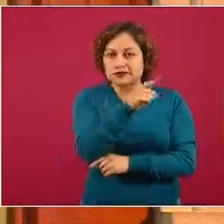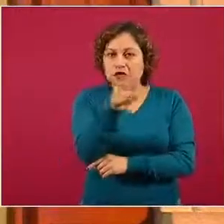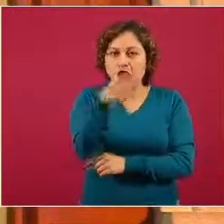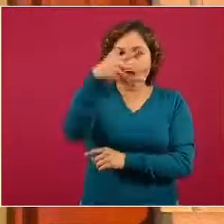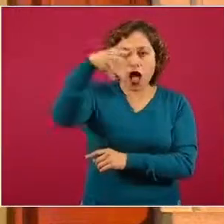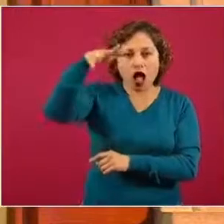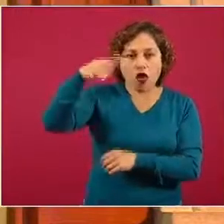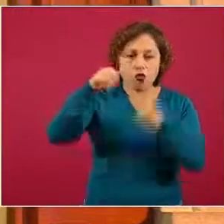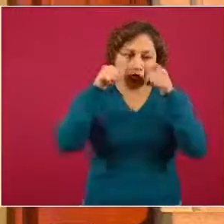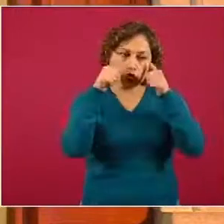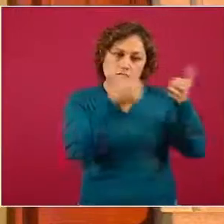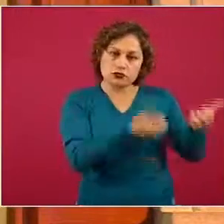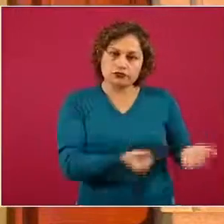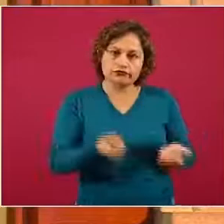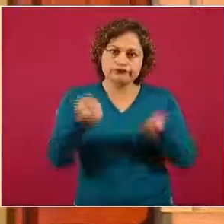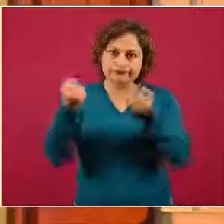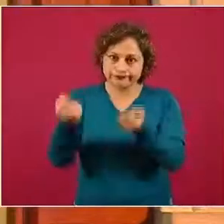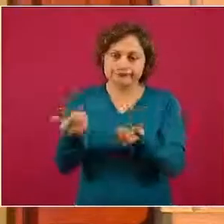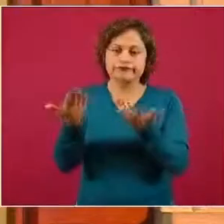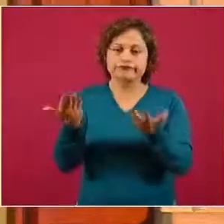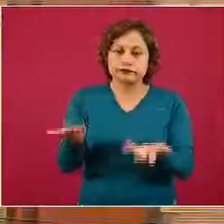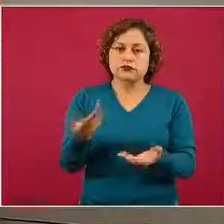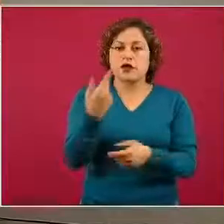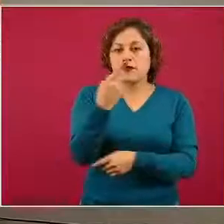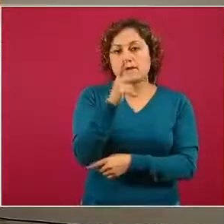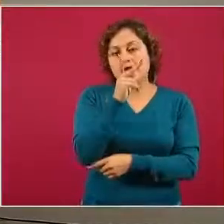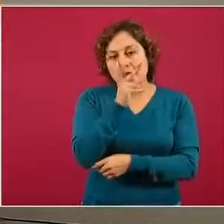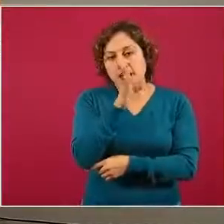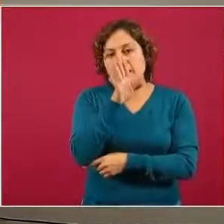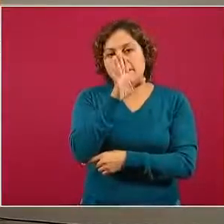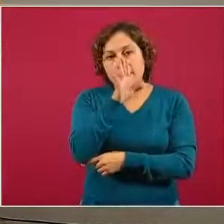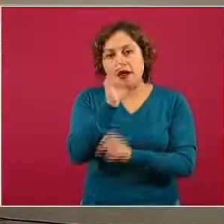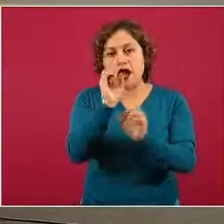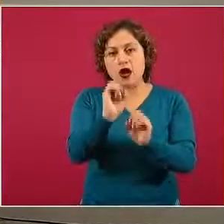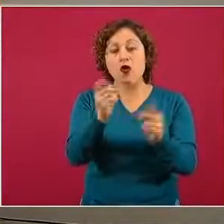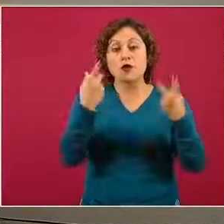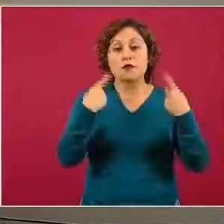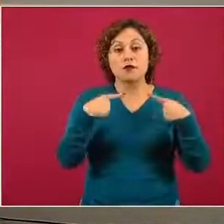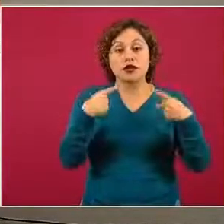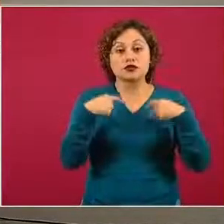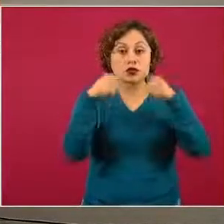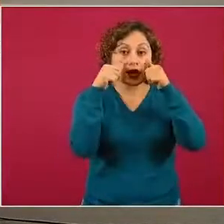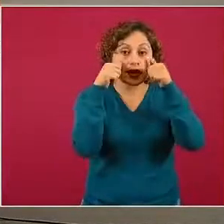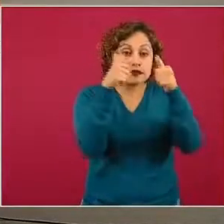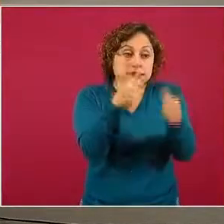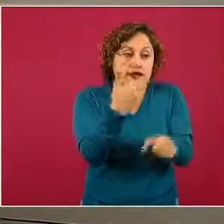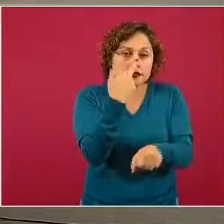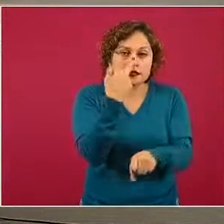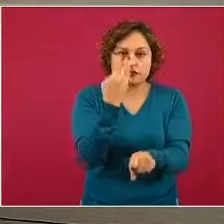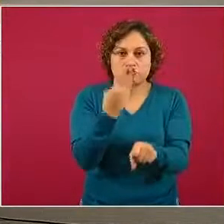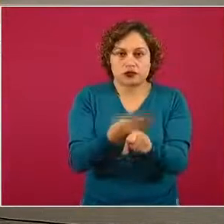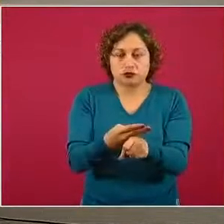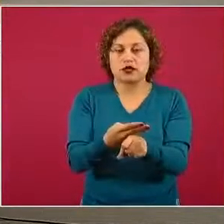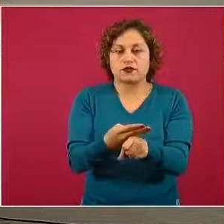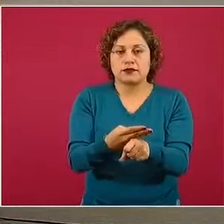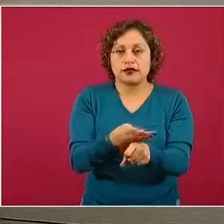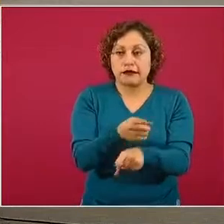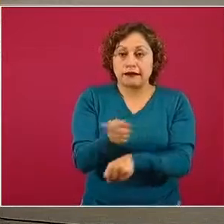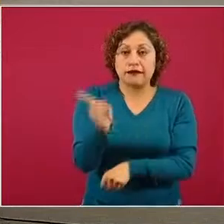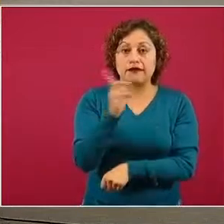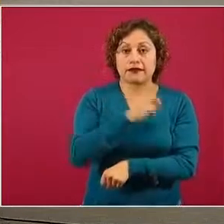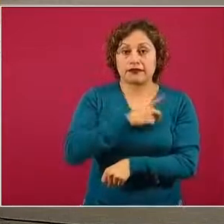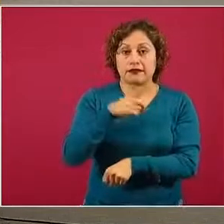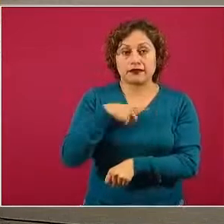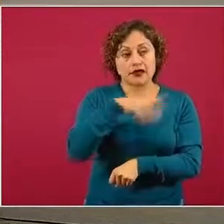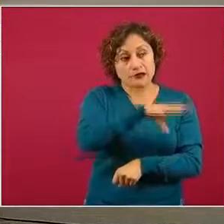salud a demandar la vacuna. Son sus padres, son sus tutores, son las personas mayores de edad que están a cargo de ellos quienes tienen que tomar